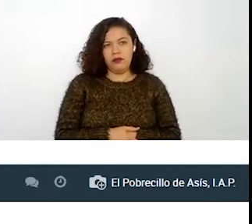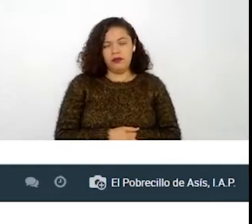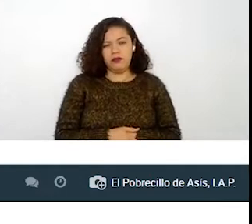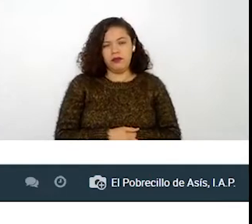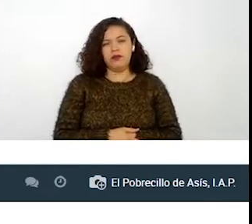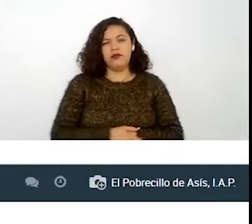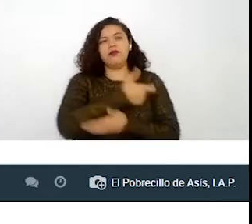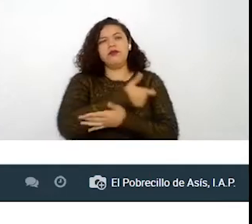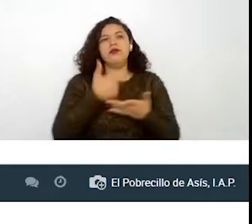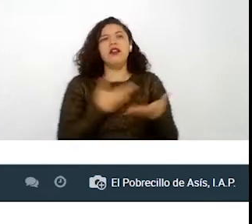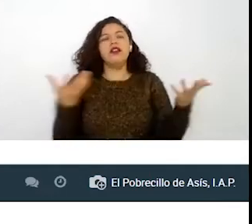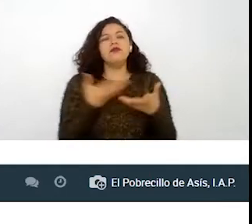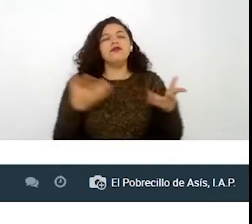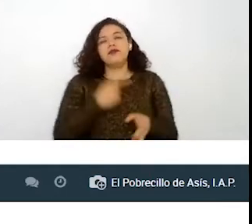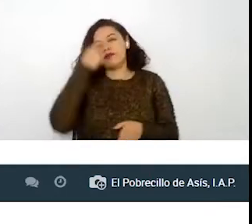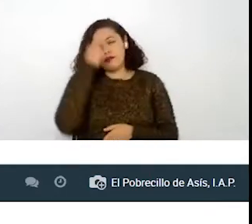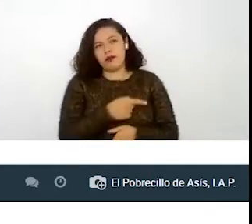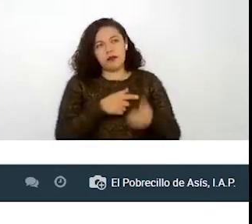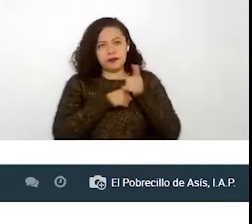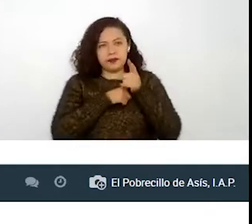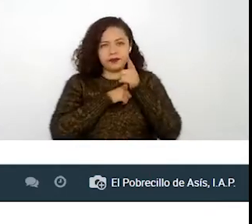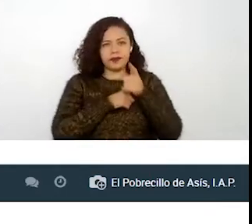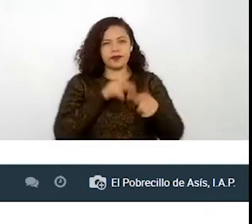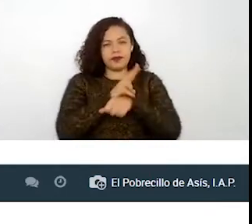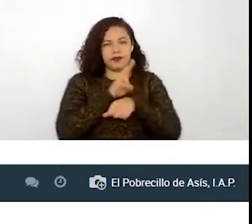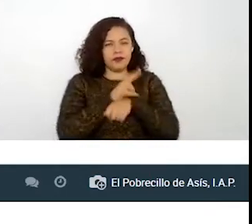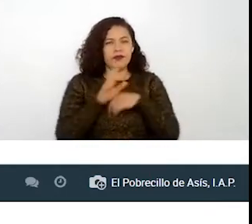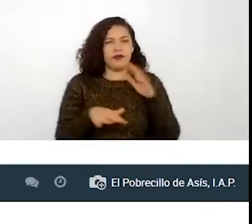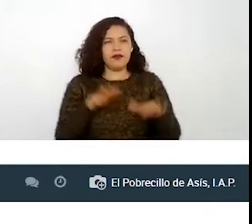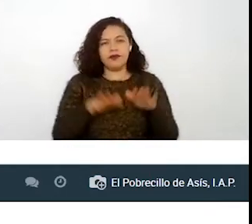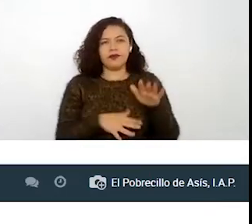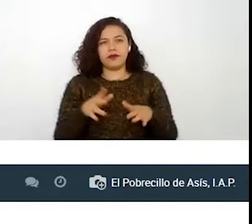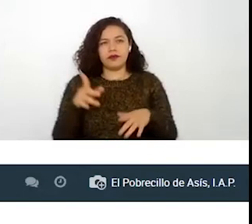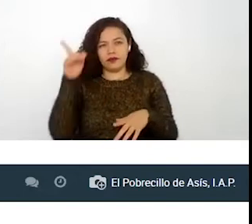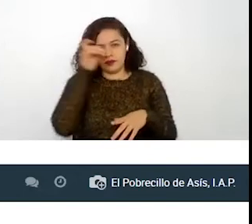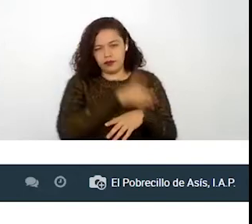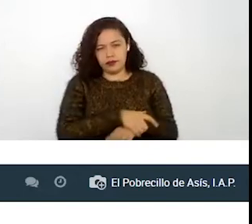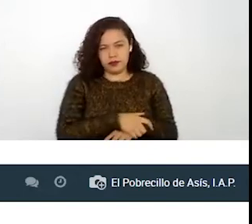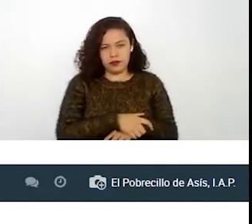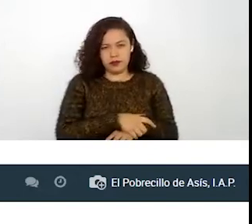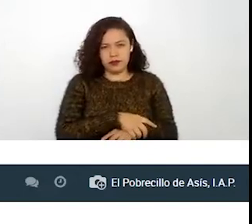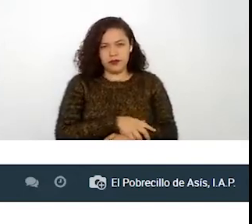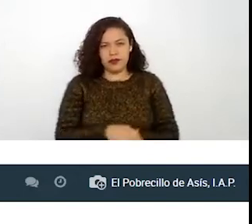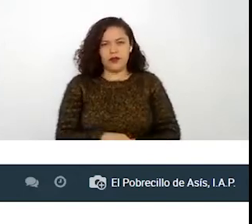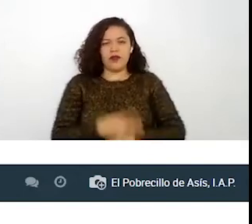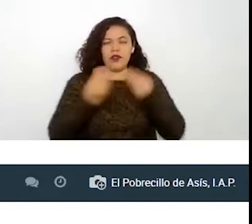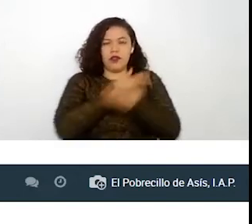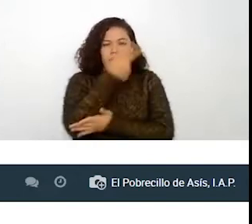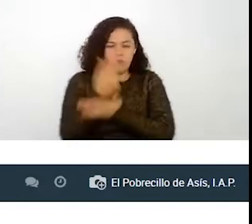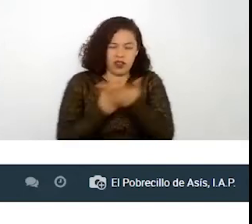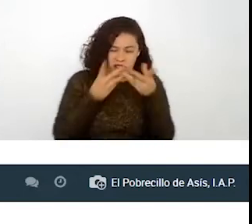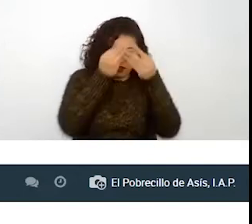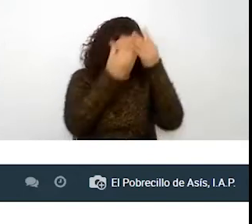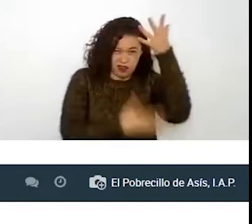llevarlo el darle el seguimiento no porque es a veces un poco enredado tener tantos programas y que a lo mejor